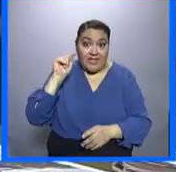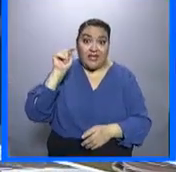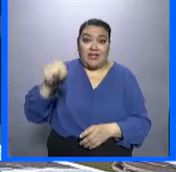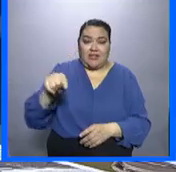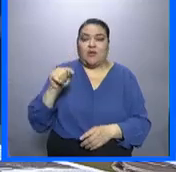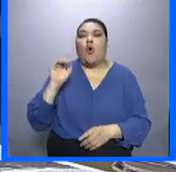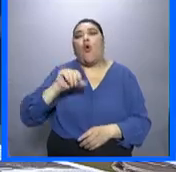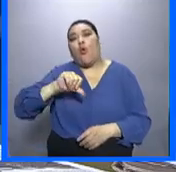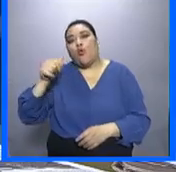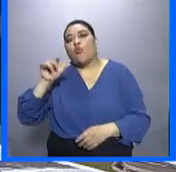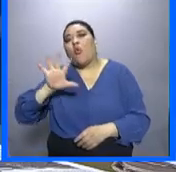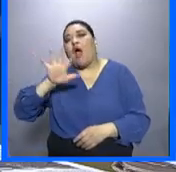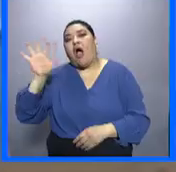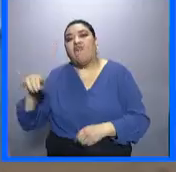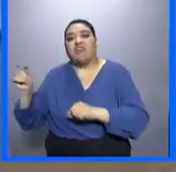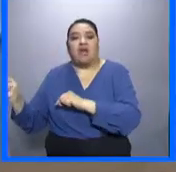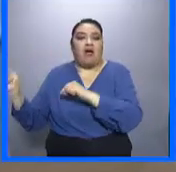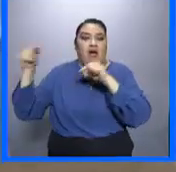y afromexicanos.